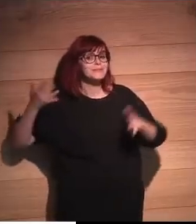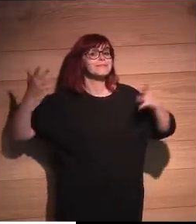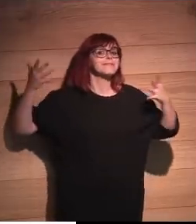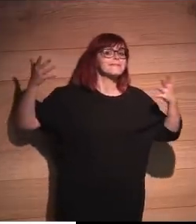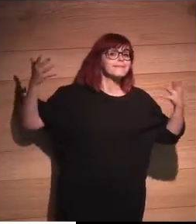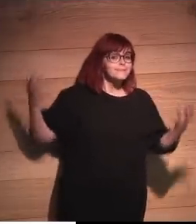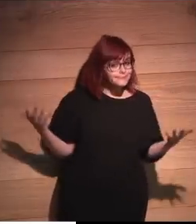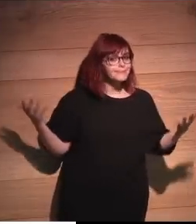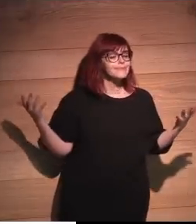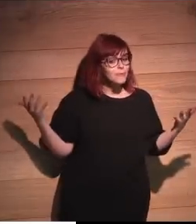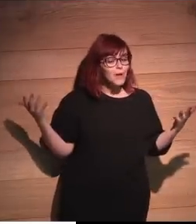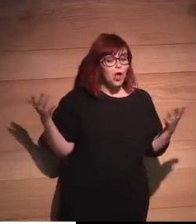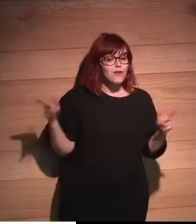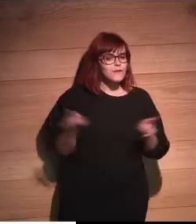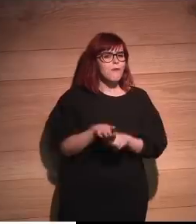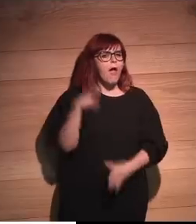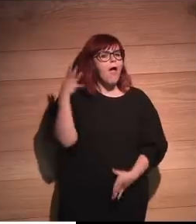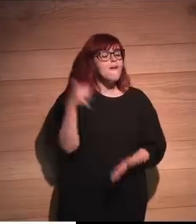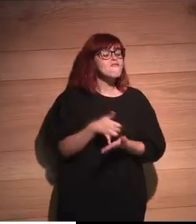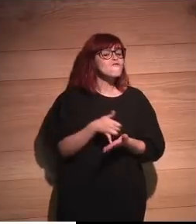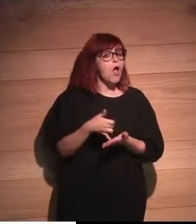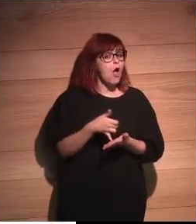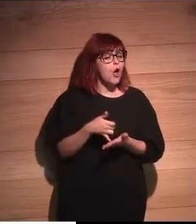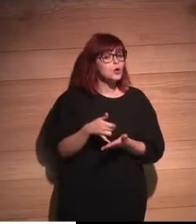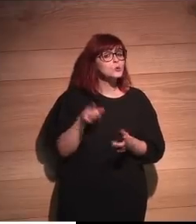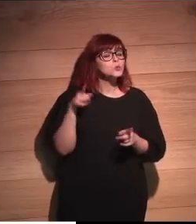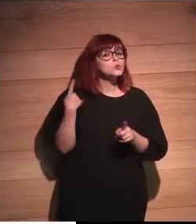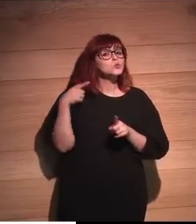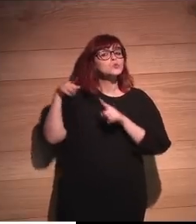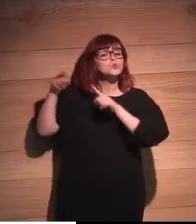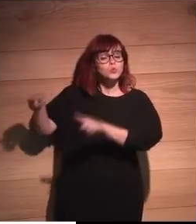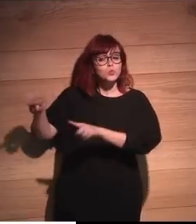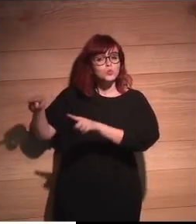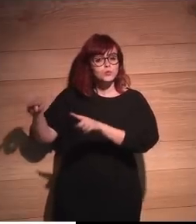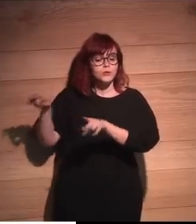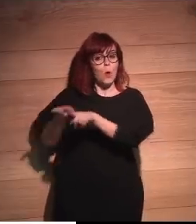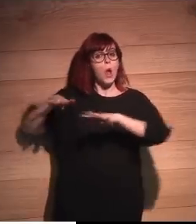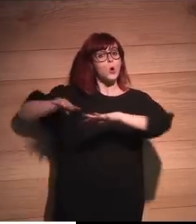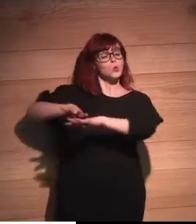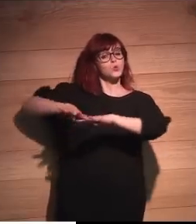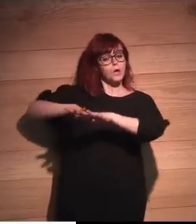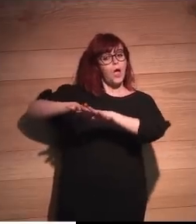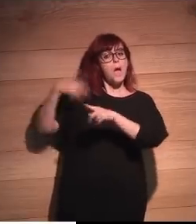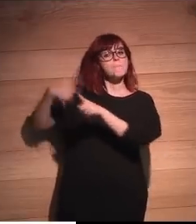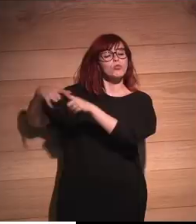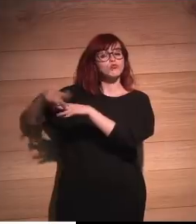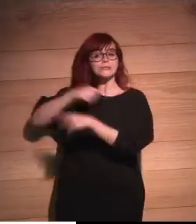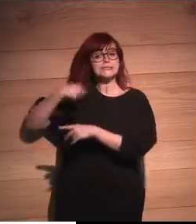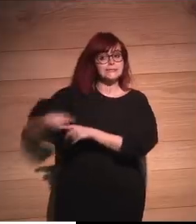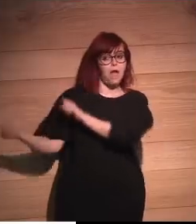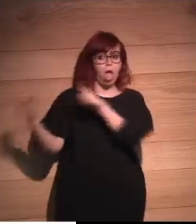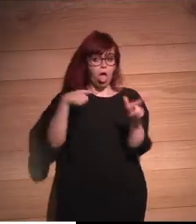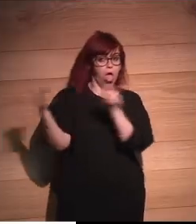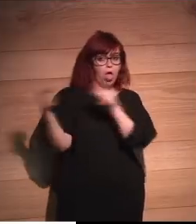Tiene un talón de Aquiles. Si tú traes mercancías de China a través de esa ruta, de esa nueva ruta de la